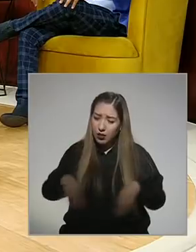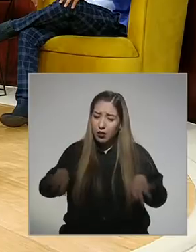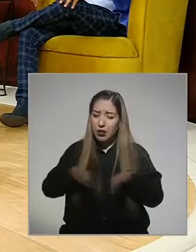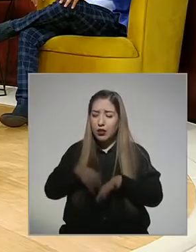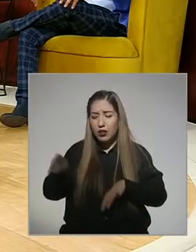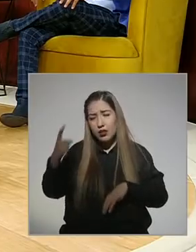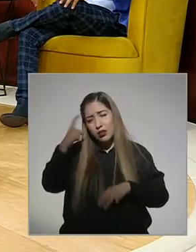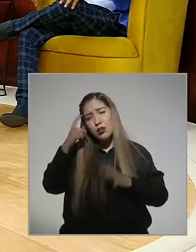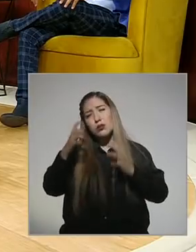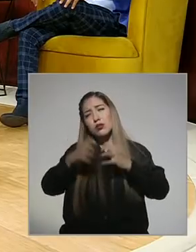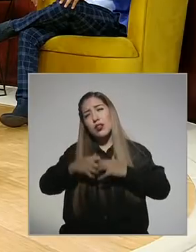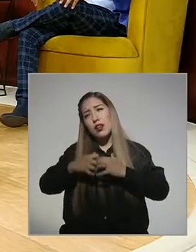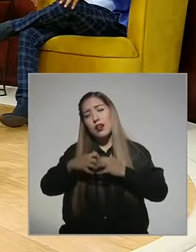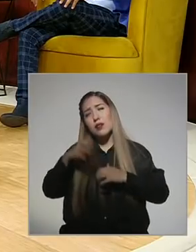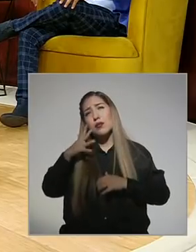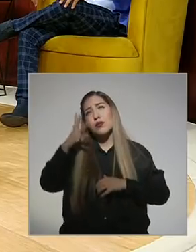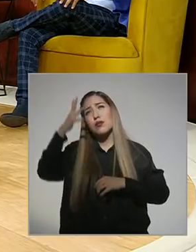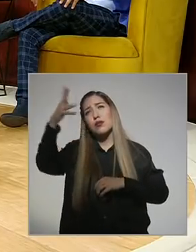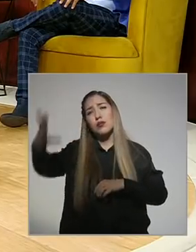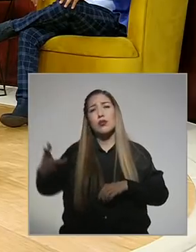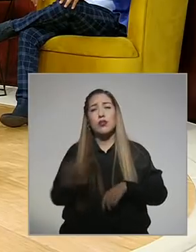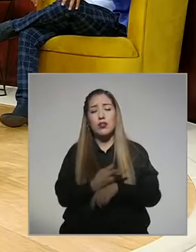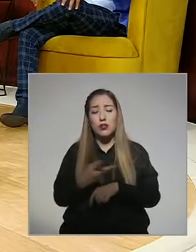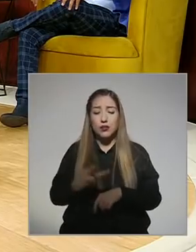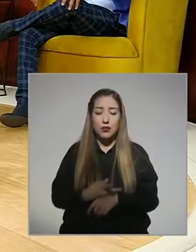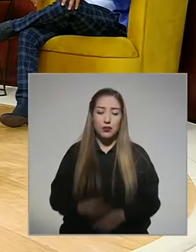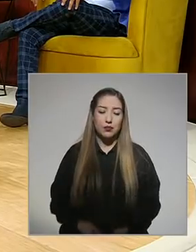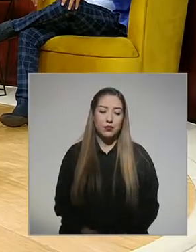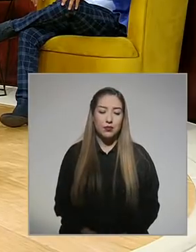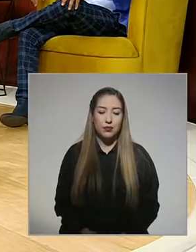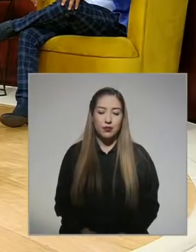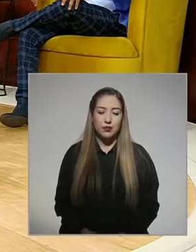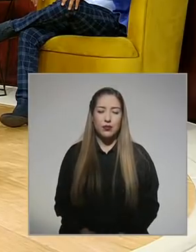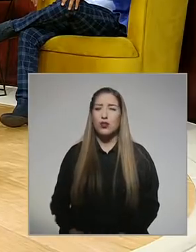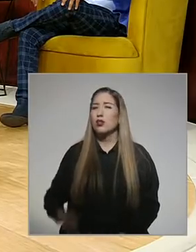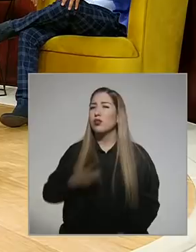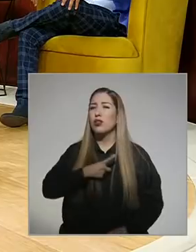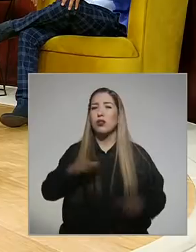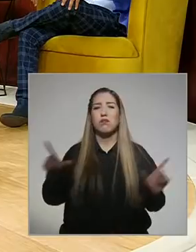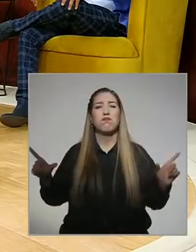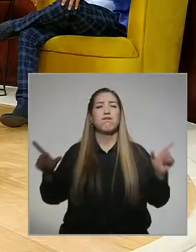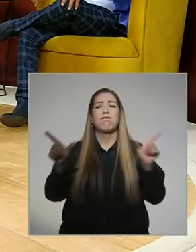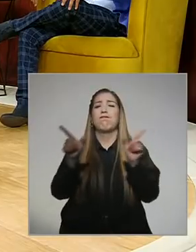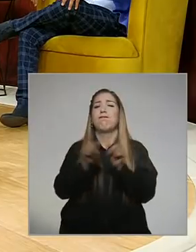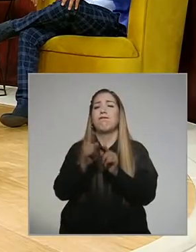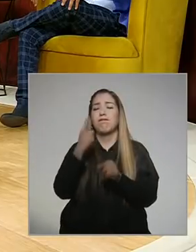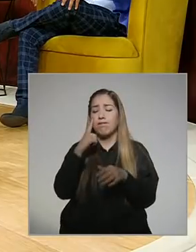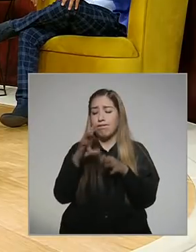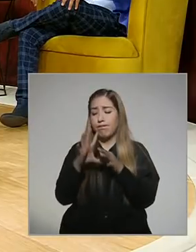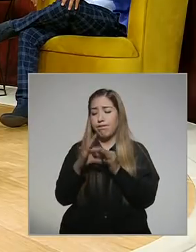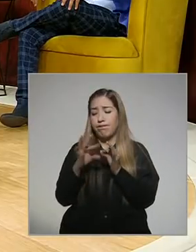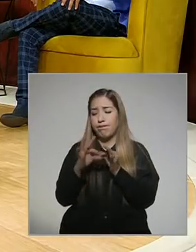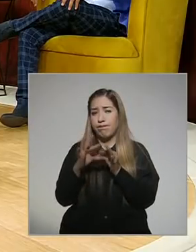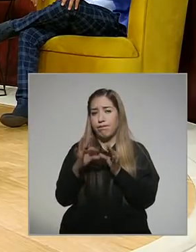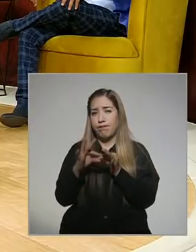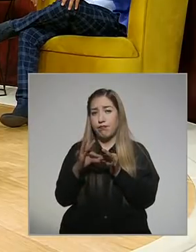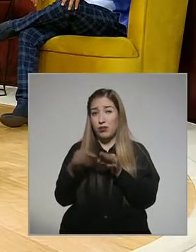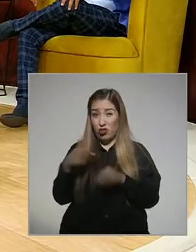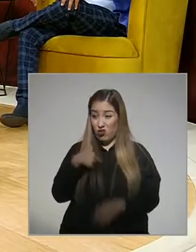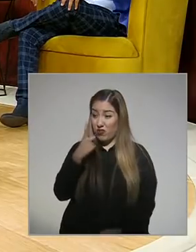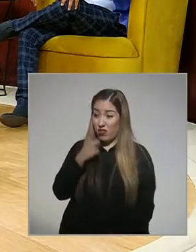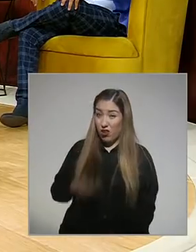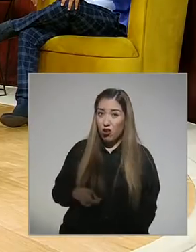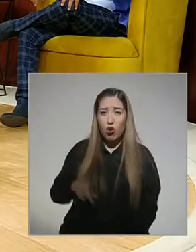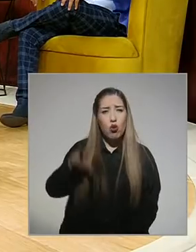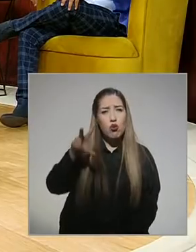Y tu cerebro y en el futuro, ¿qué va a ocurrir? Breve, dile por qué, para qué. Así son las cosas, ¿no? Sí, pero no nada más es porque lo digo yo.